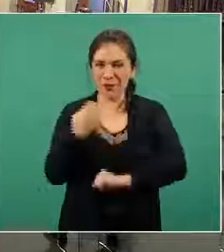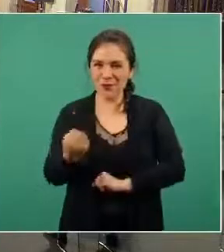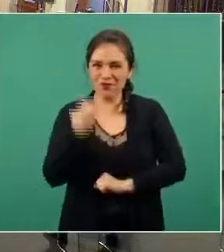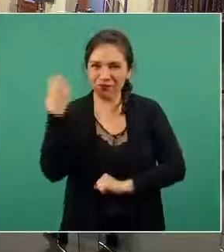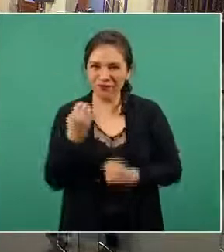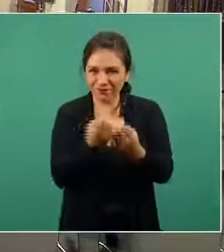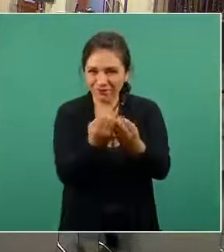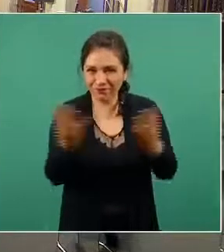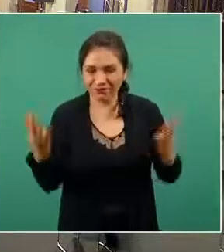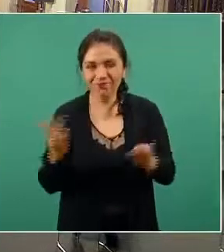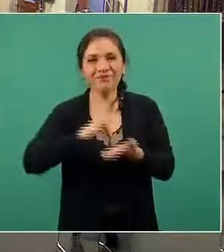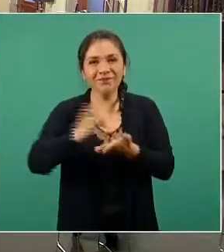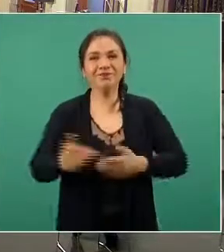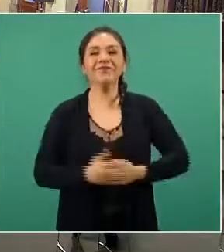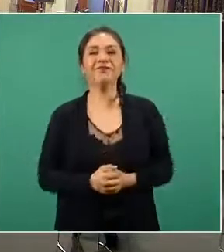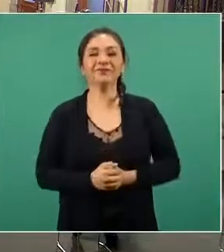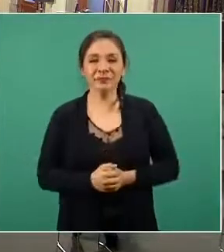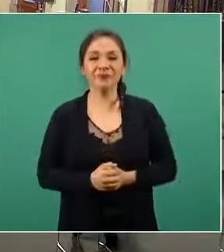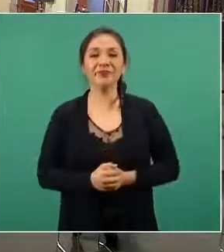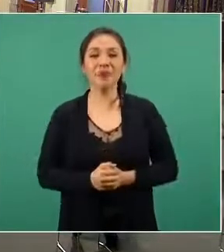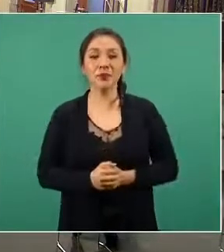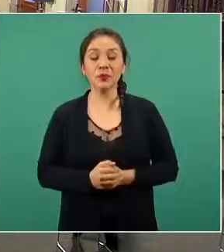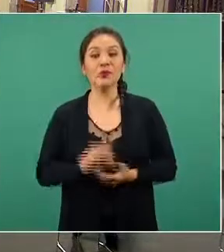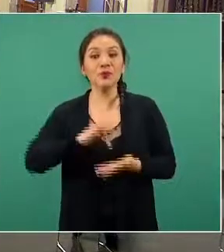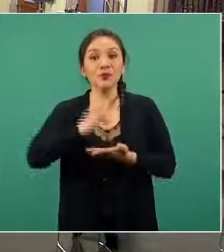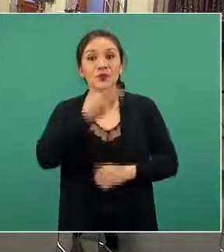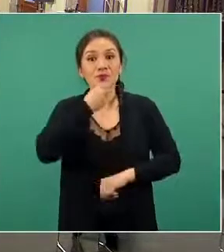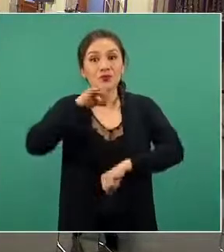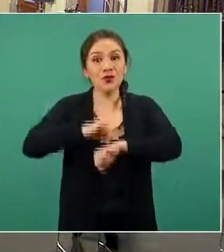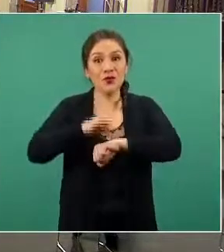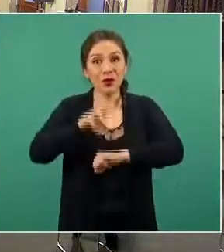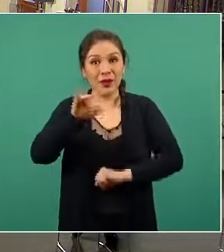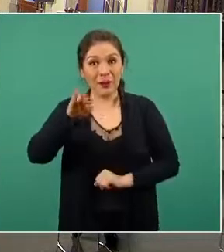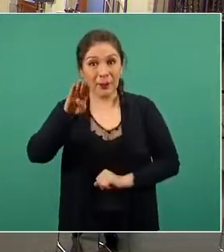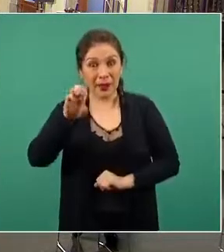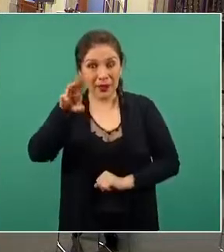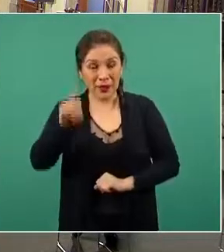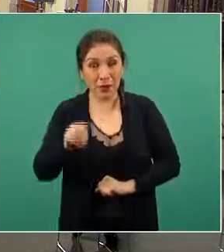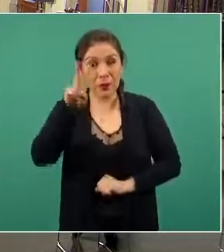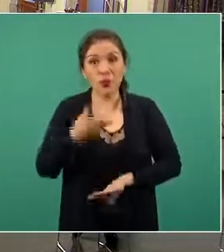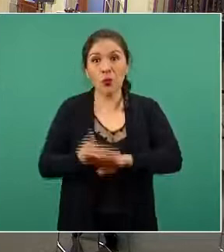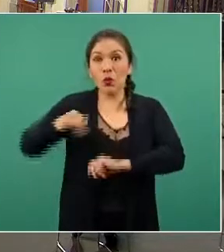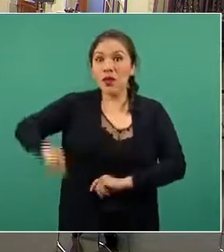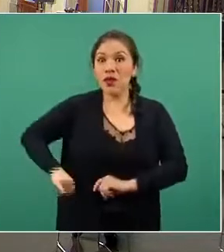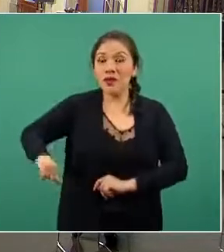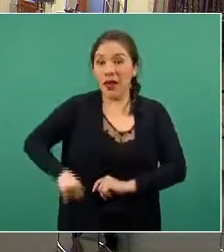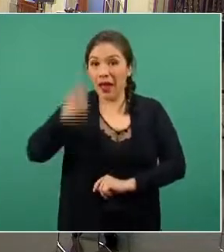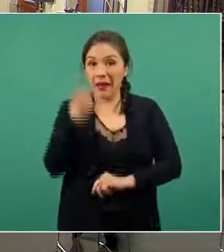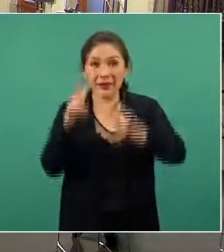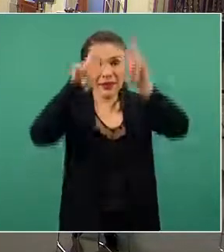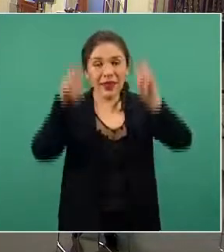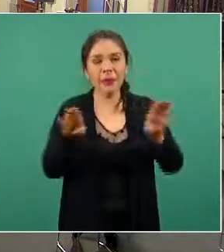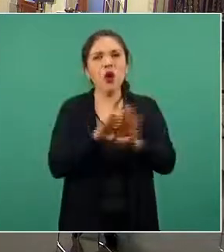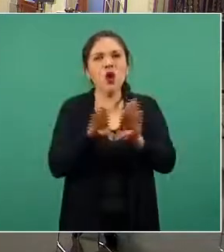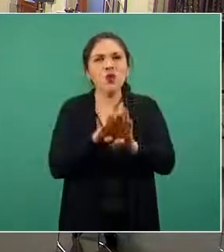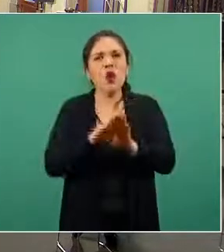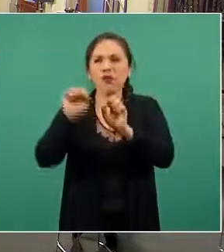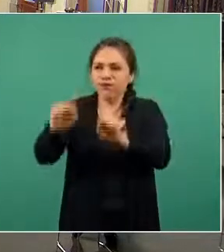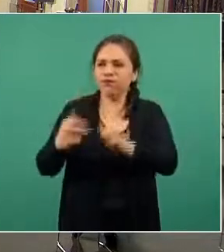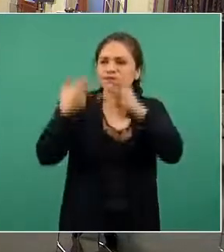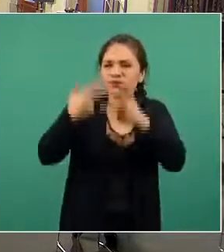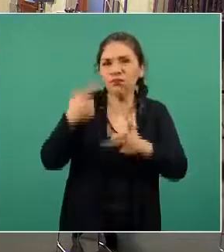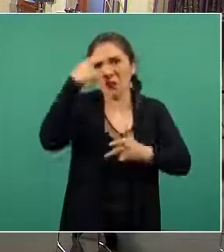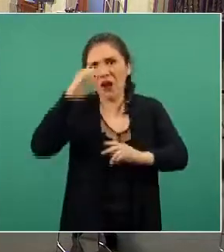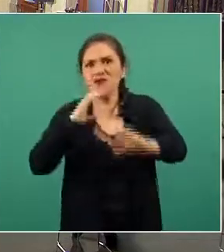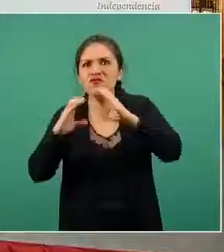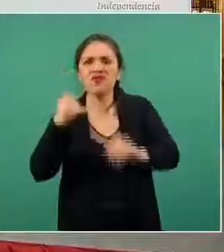gracias. Muchas gracias, doctor Rivero, que es muy interesante, ¿no?, el tema de la telemedicina y de cómo